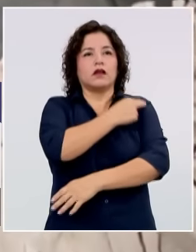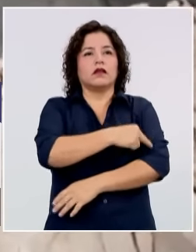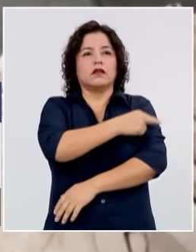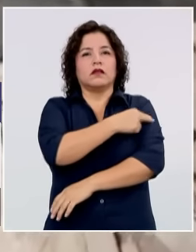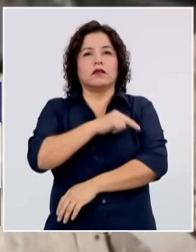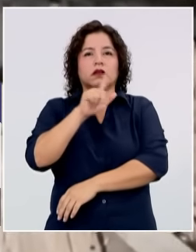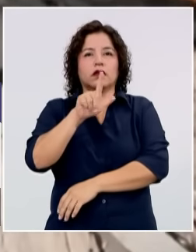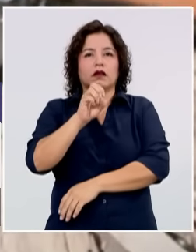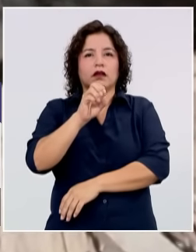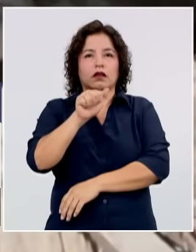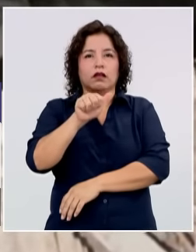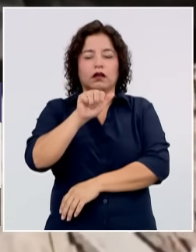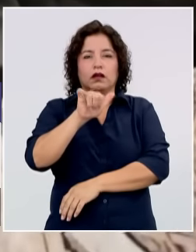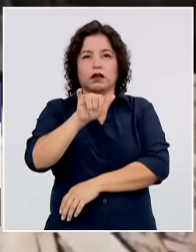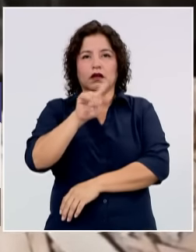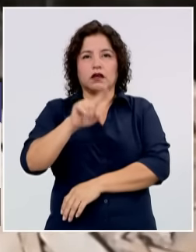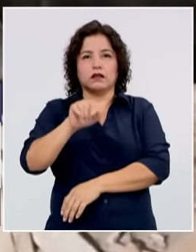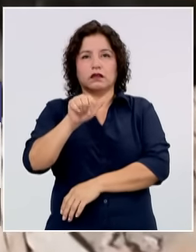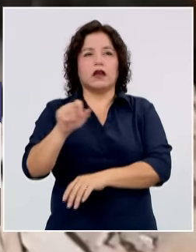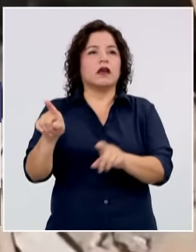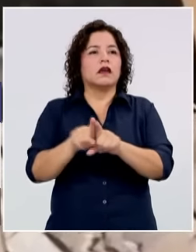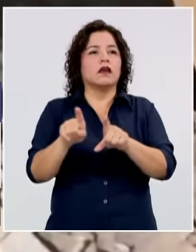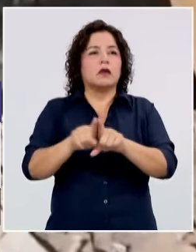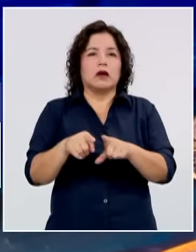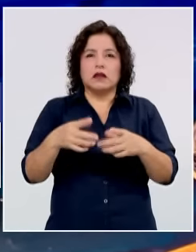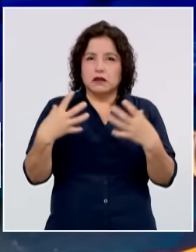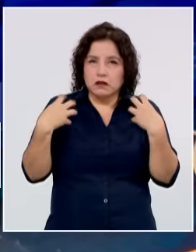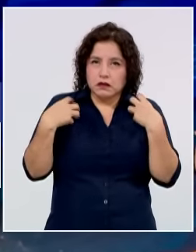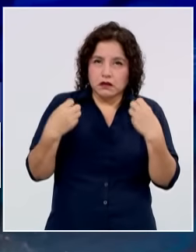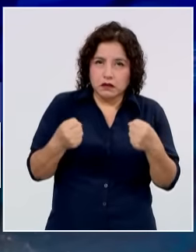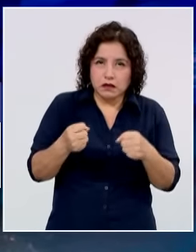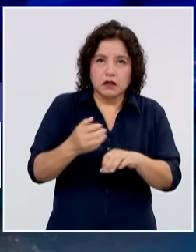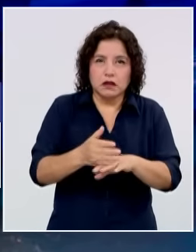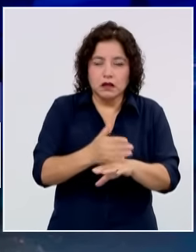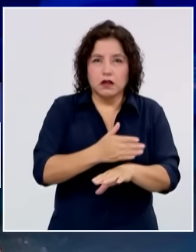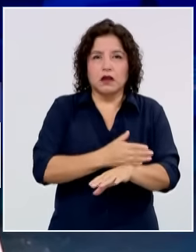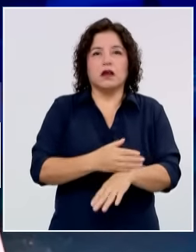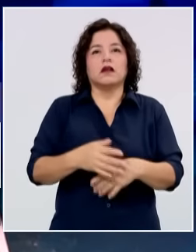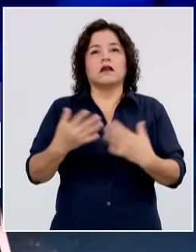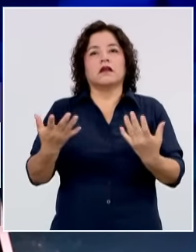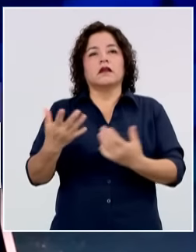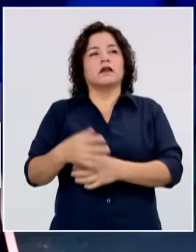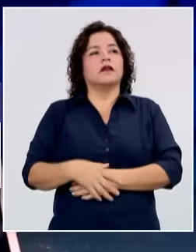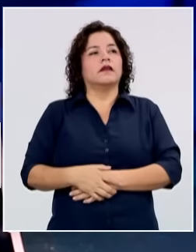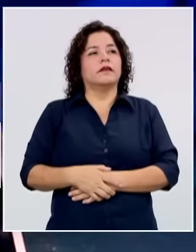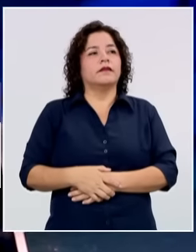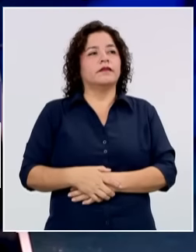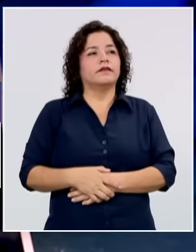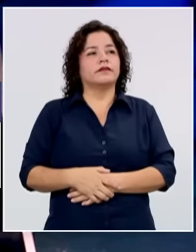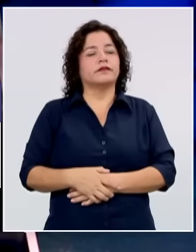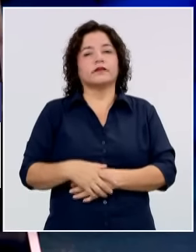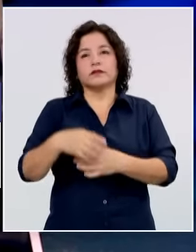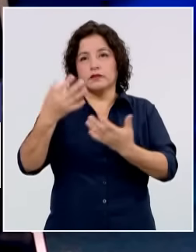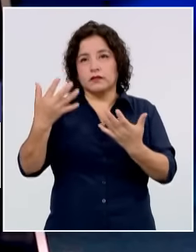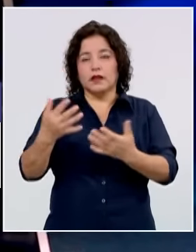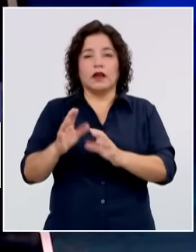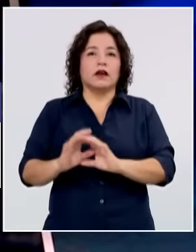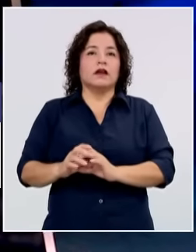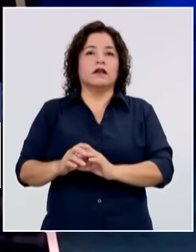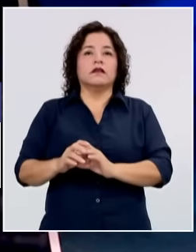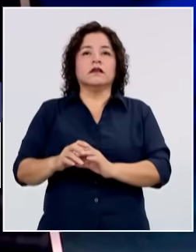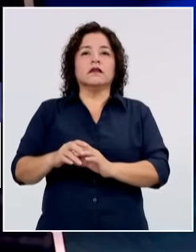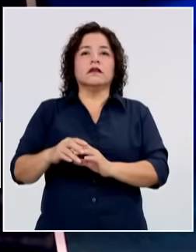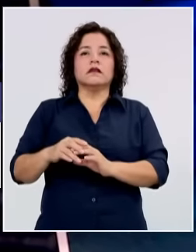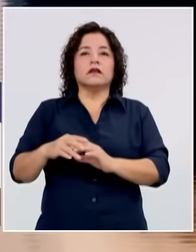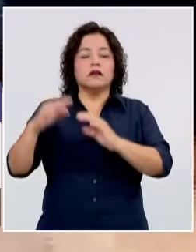y también se encuentra recuperándose en dicho Centro Médico Lo cierto es que la de Pin del callao es